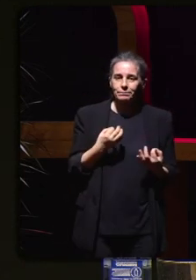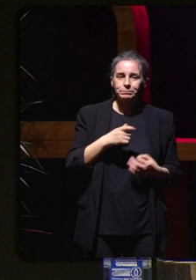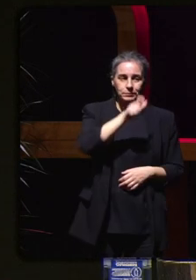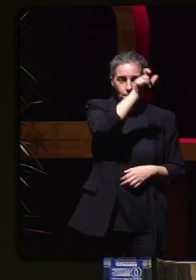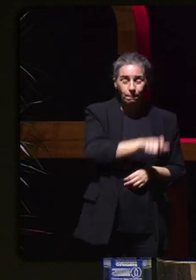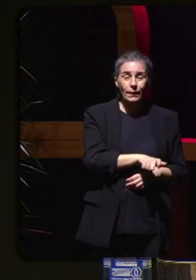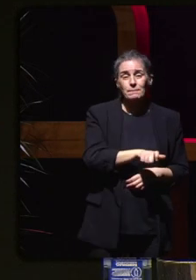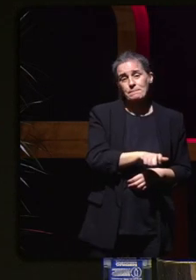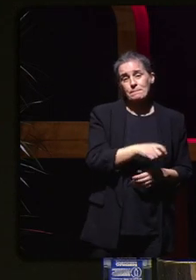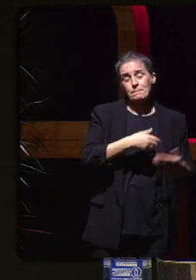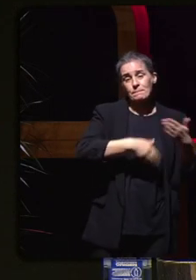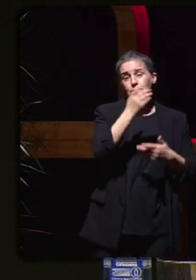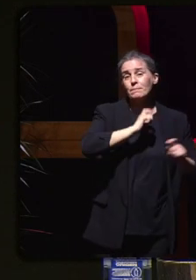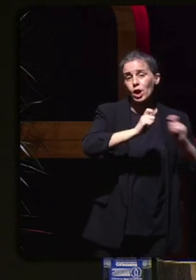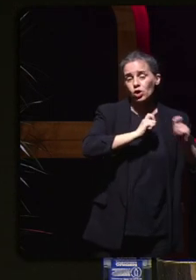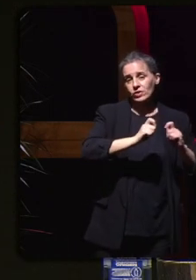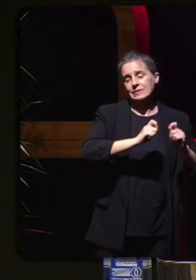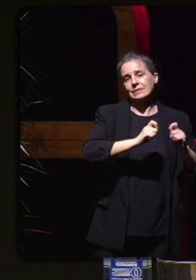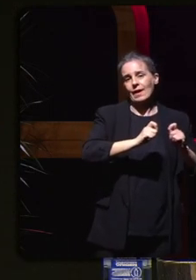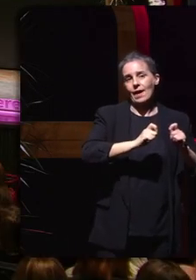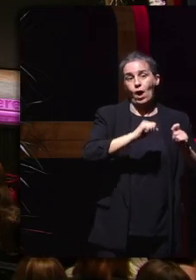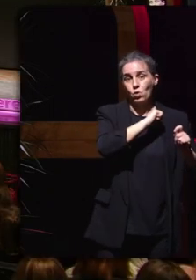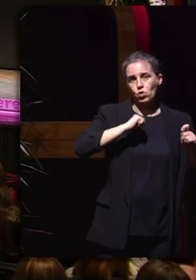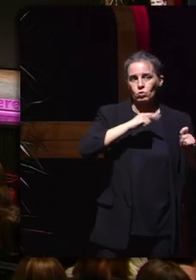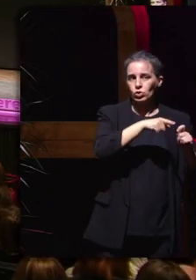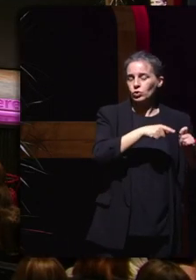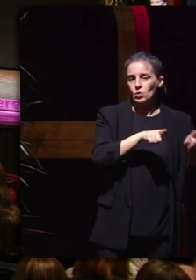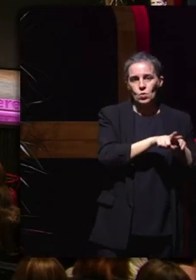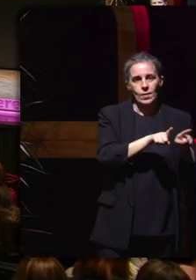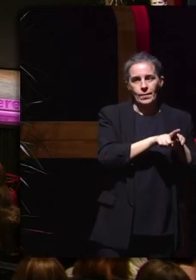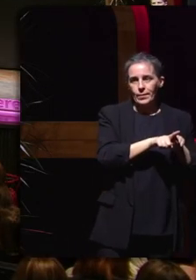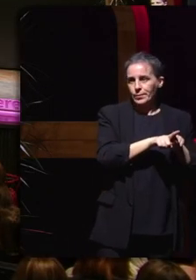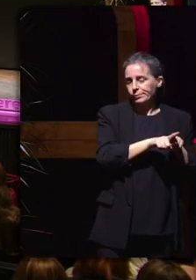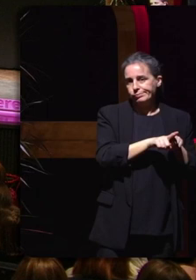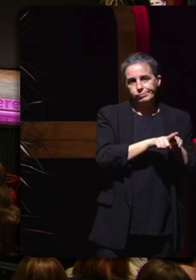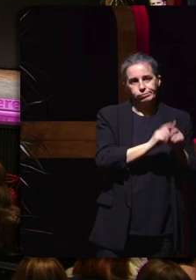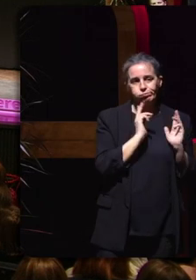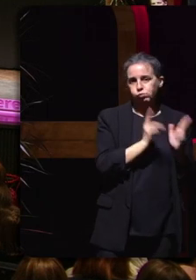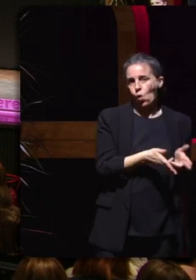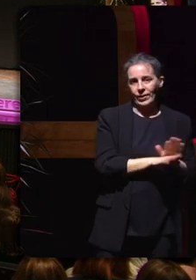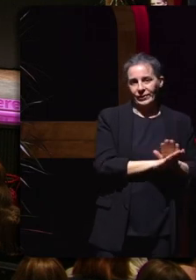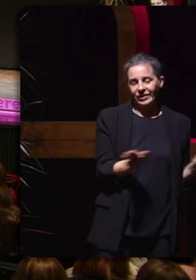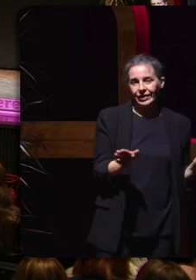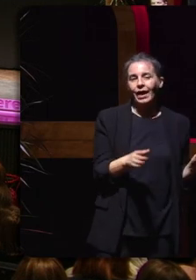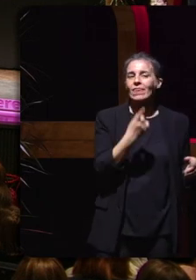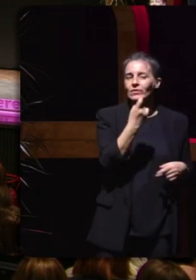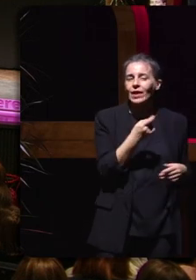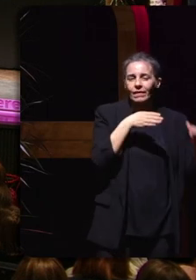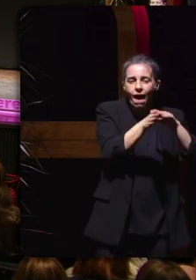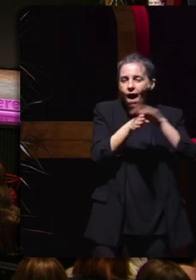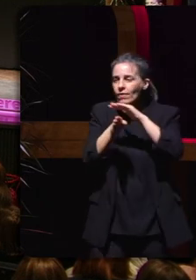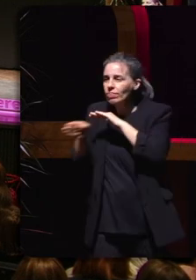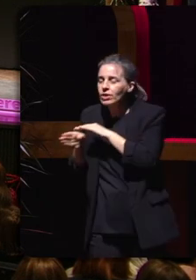un periodista freelance para un periodista autónomo es la muerte necesitas poder tener acceso a absolutamente todos los medios absolutamente